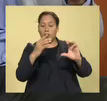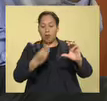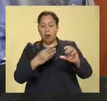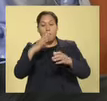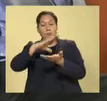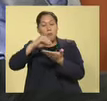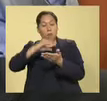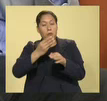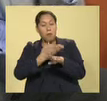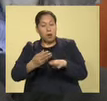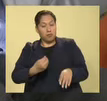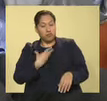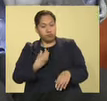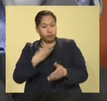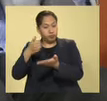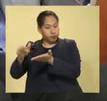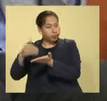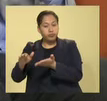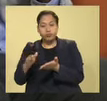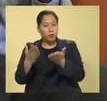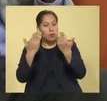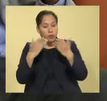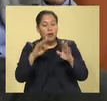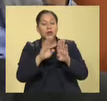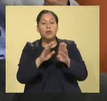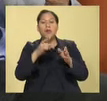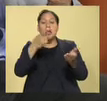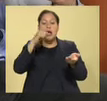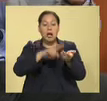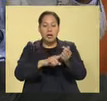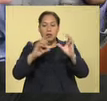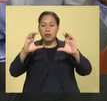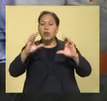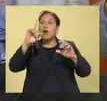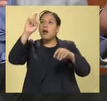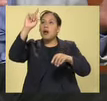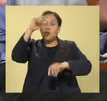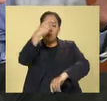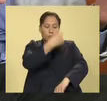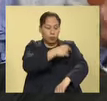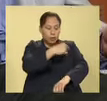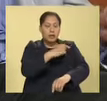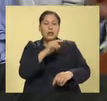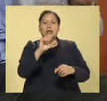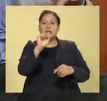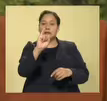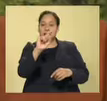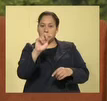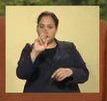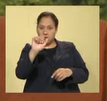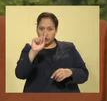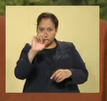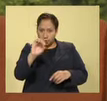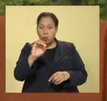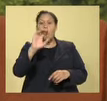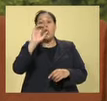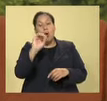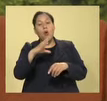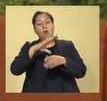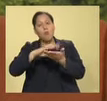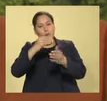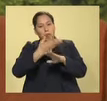bicarbonato, entonces lo manejan con soluciones de citrato o de bicarbonato, dependiendo del tipo de